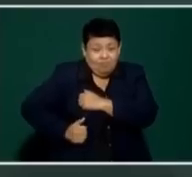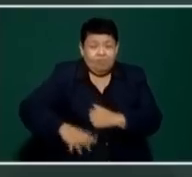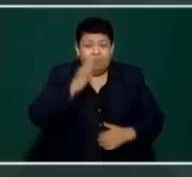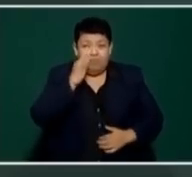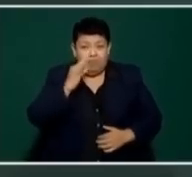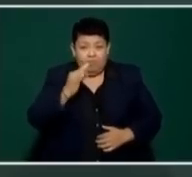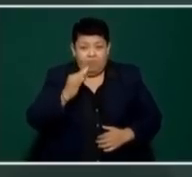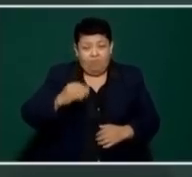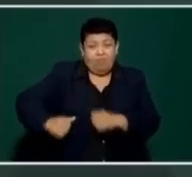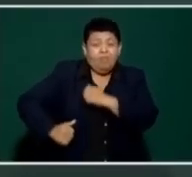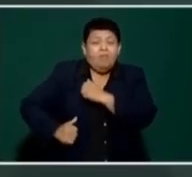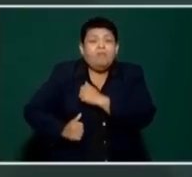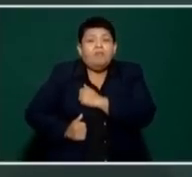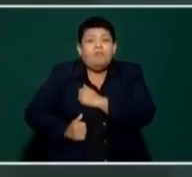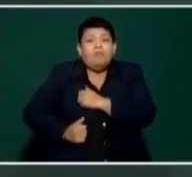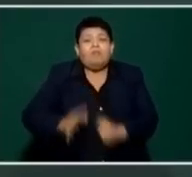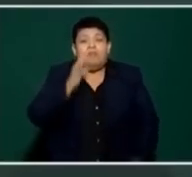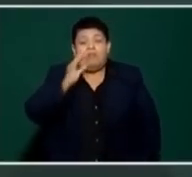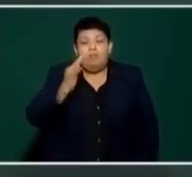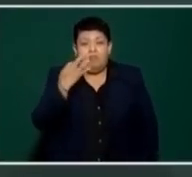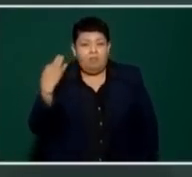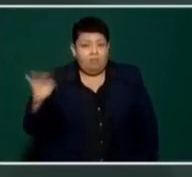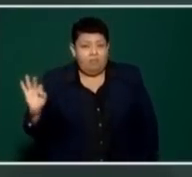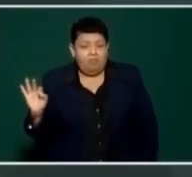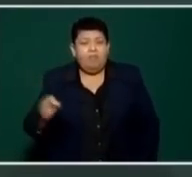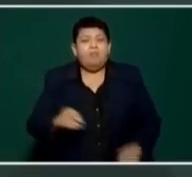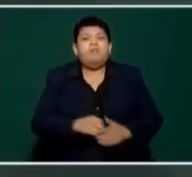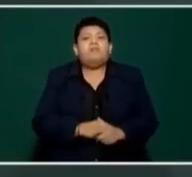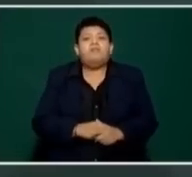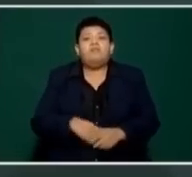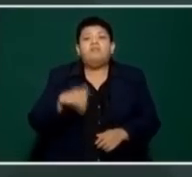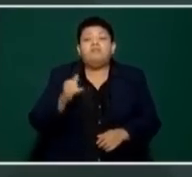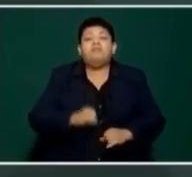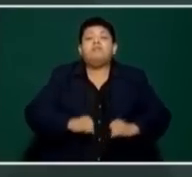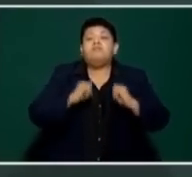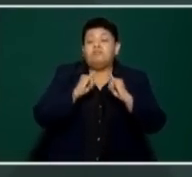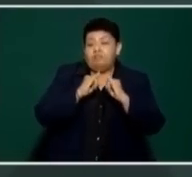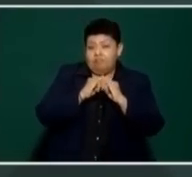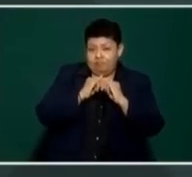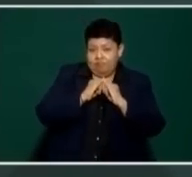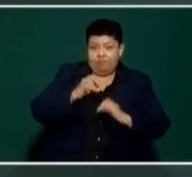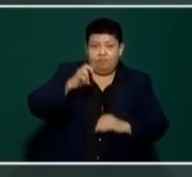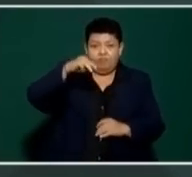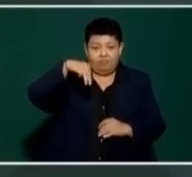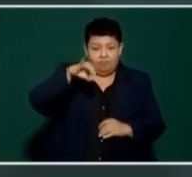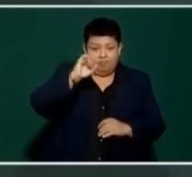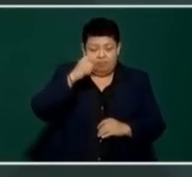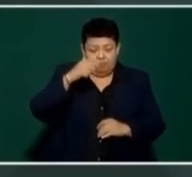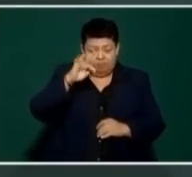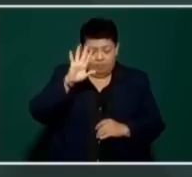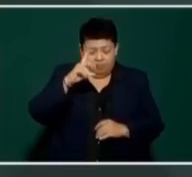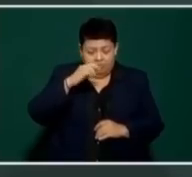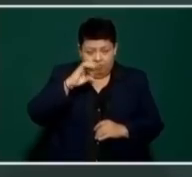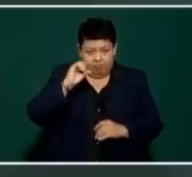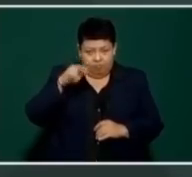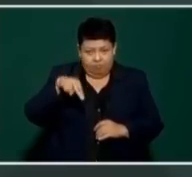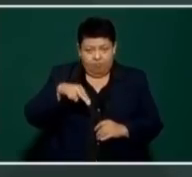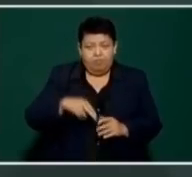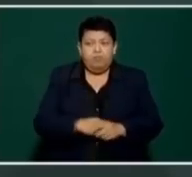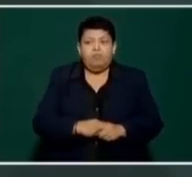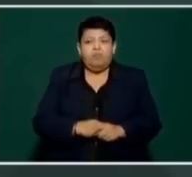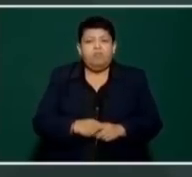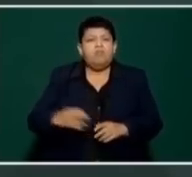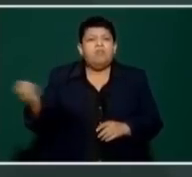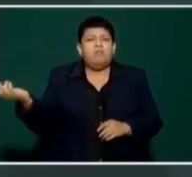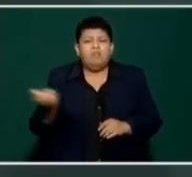Policía Naval, la Policía Federal y el Instituto Nacional de Migración. Estamos haciendo